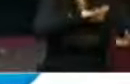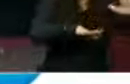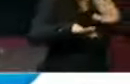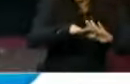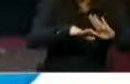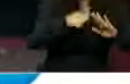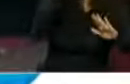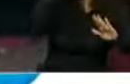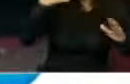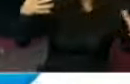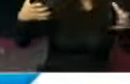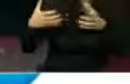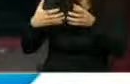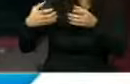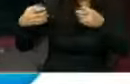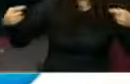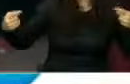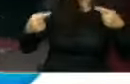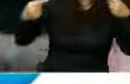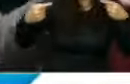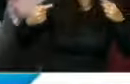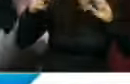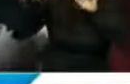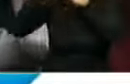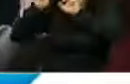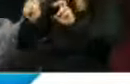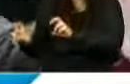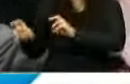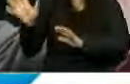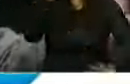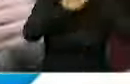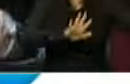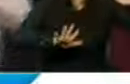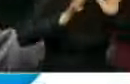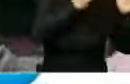a chicos que hoy no tienen nada en la panza?